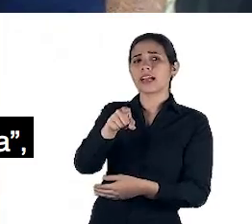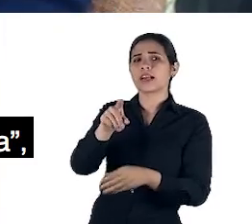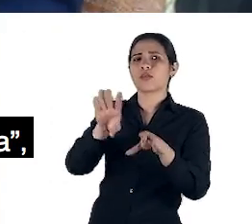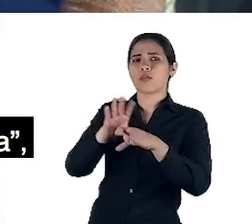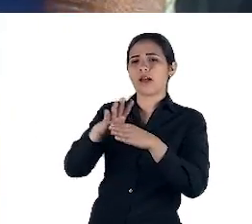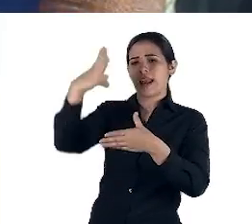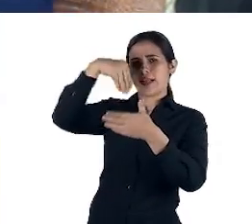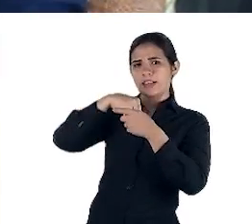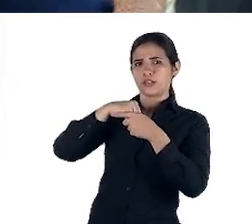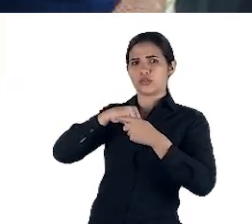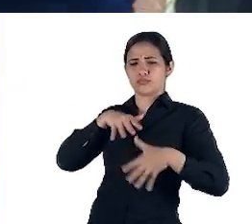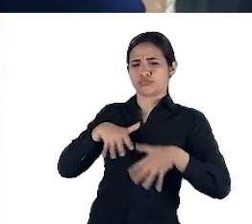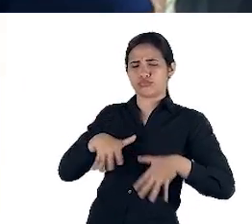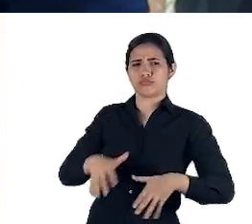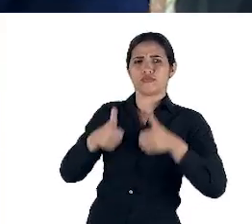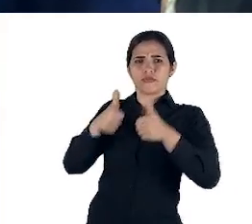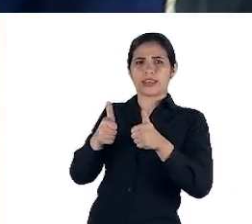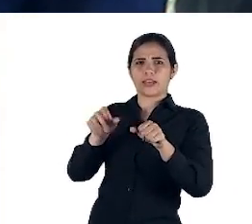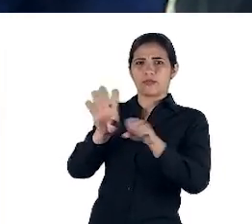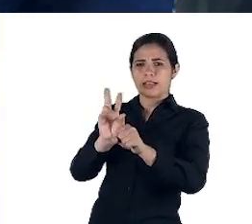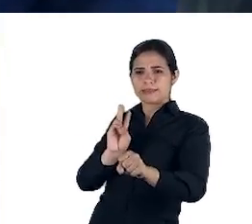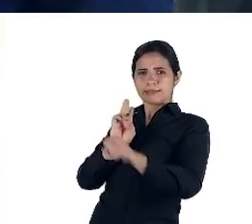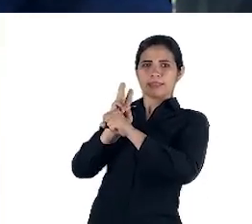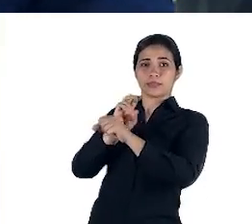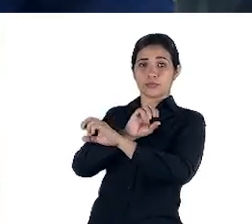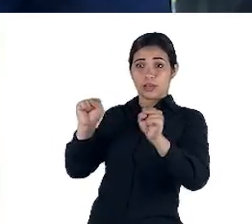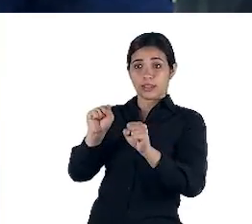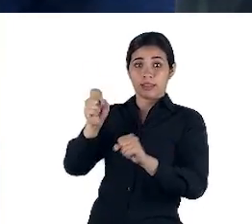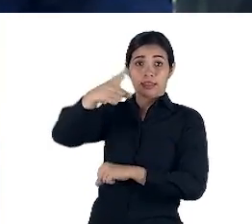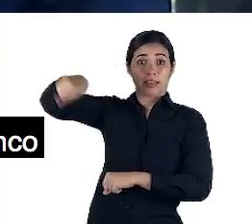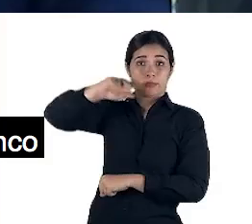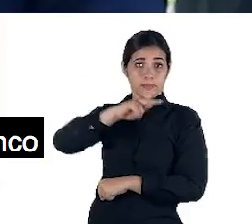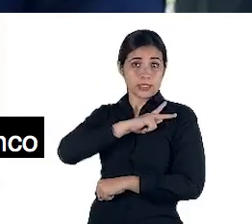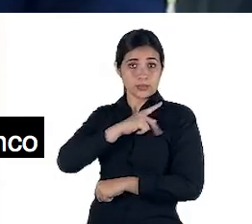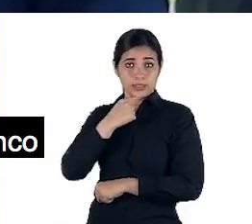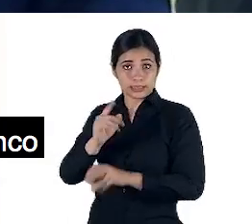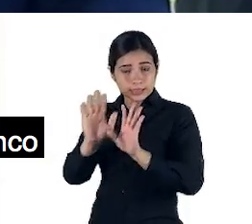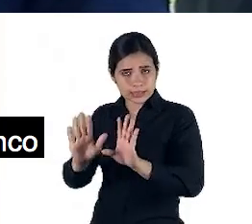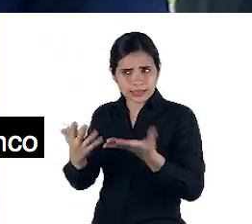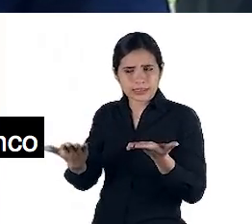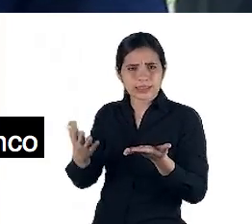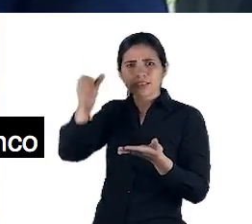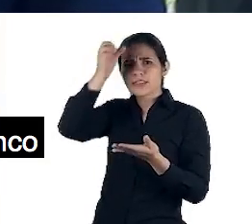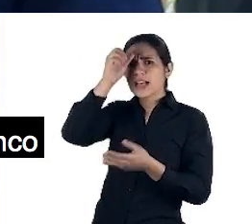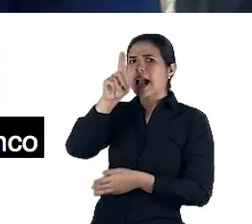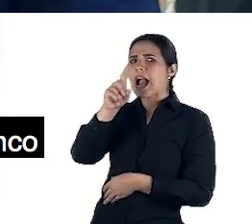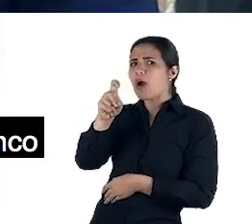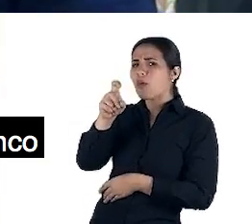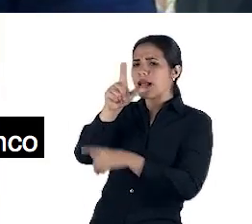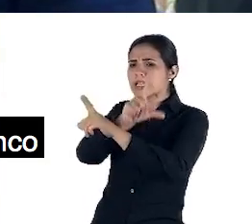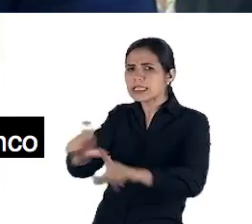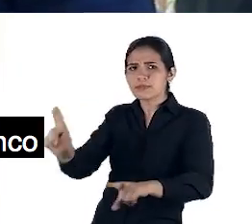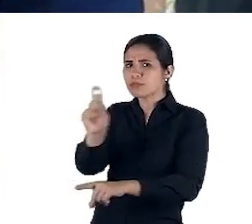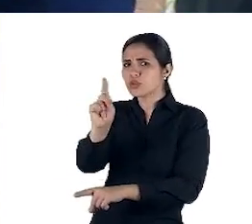toman, van a tomar agua, no importa. Es anticuerpo, ¿verdad? Esa es la cultura popular también muchas veces. Con el agua, al no potabilizar el agua, al no